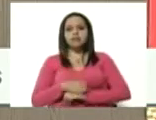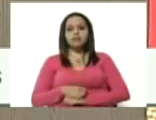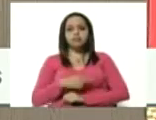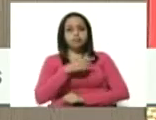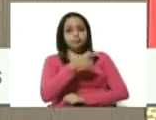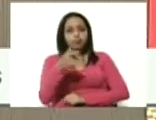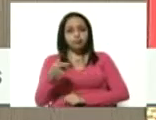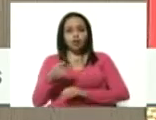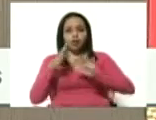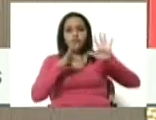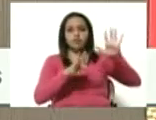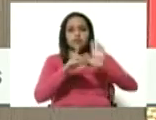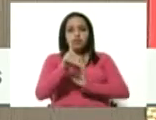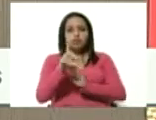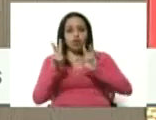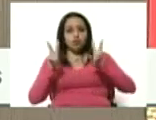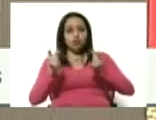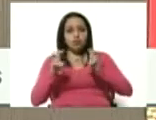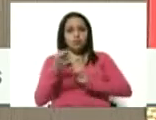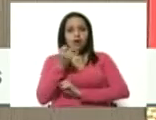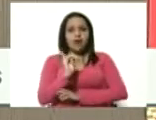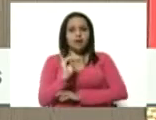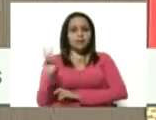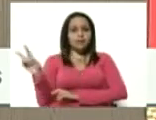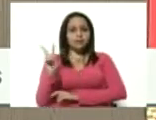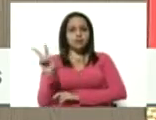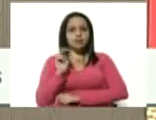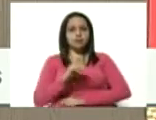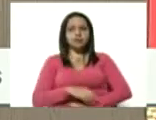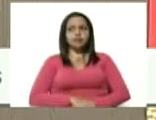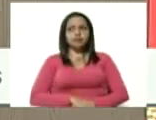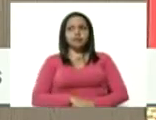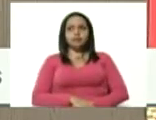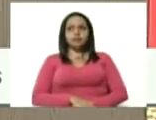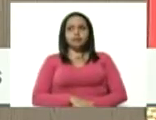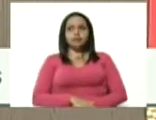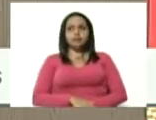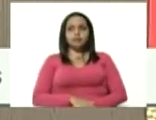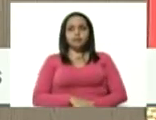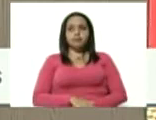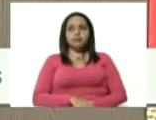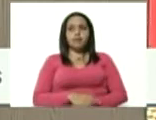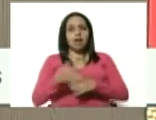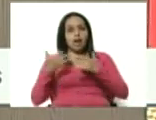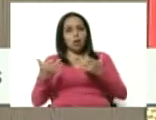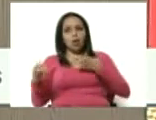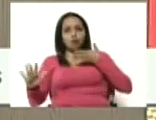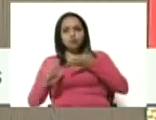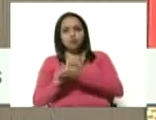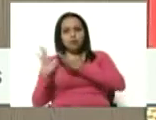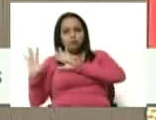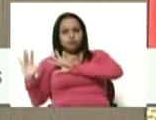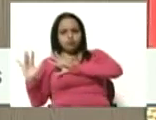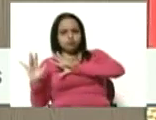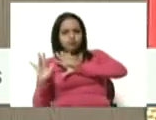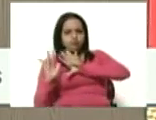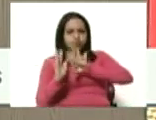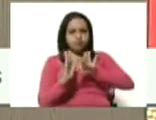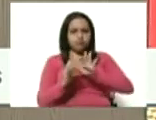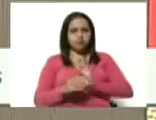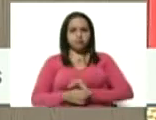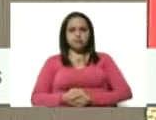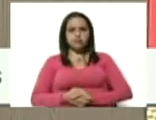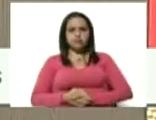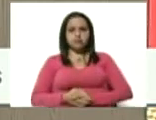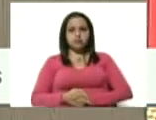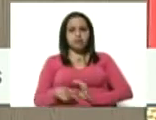los 91 casos nuevos que hay en Venezuela. Luego nos vamos a los casos importados, que ya no son